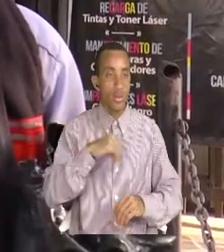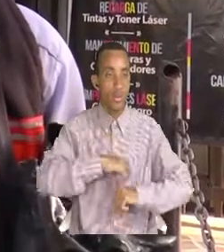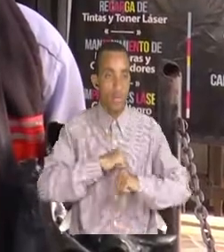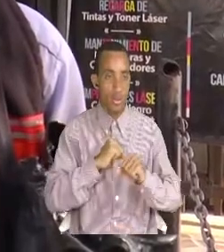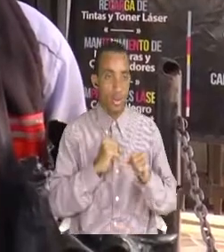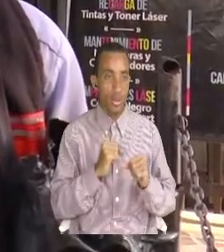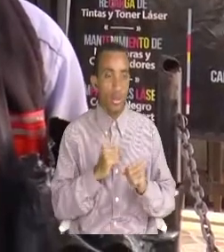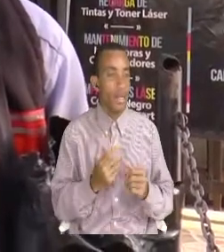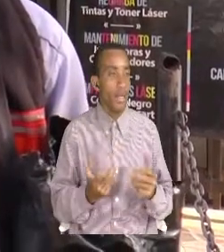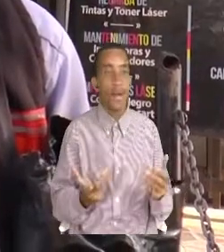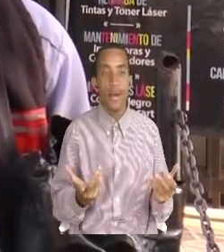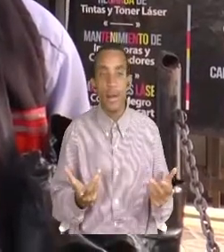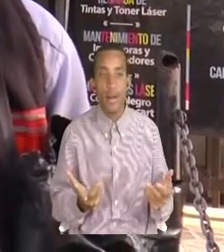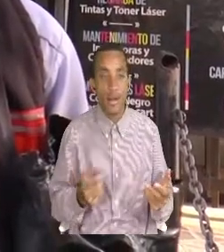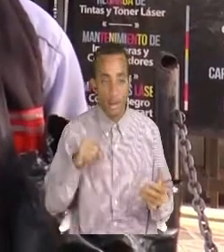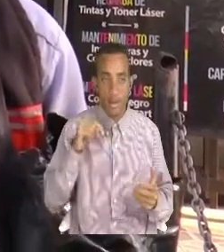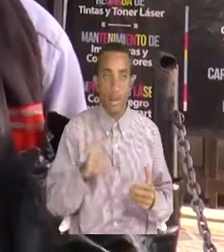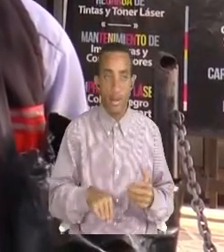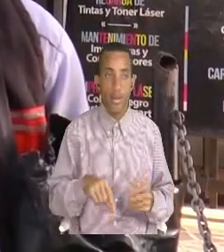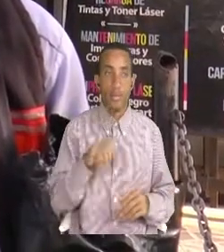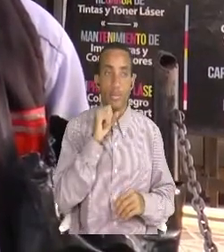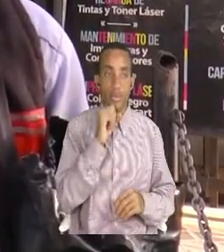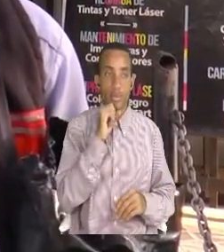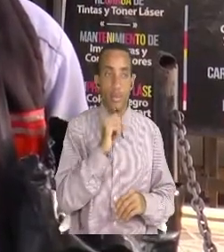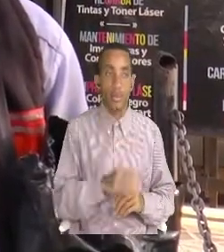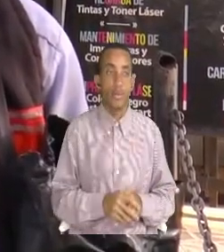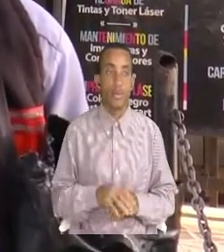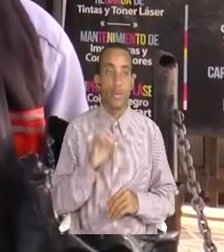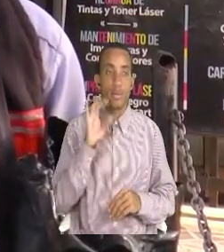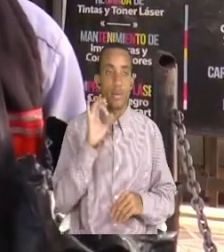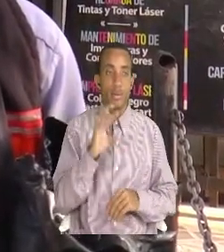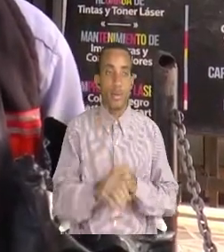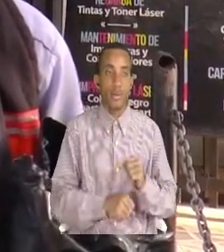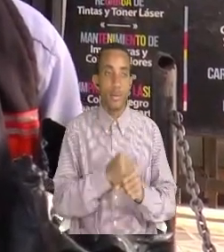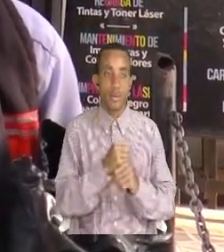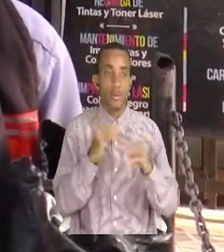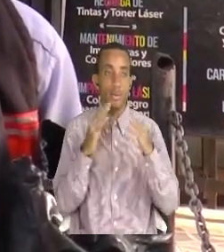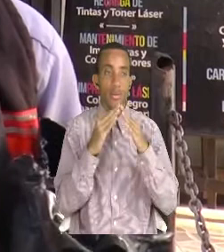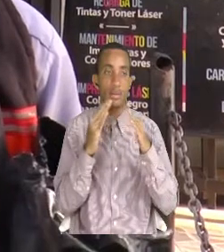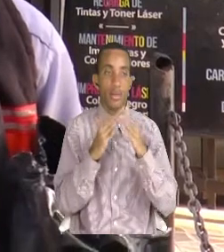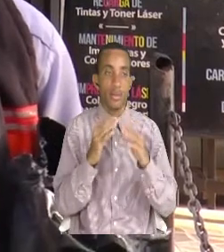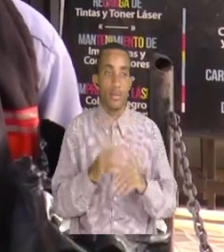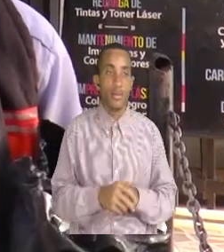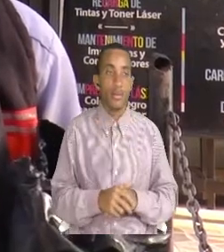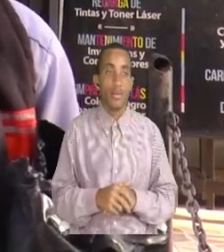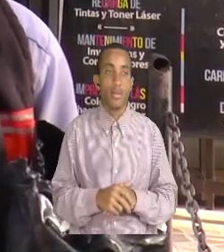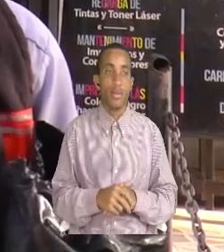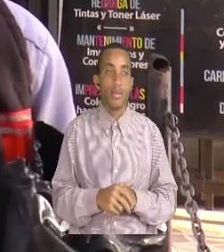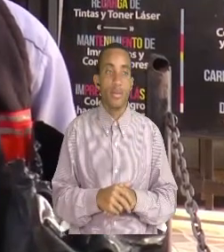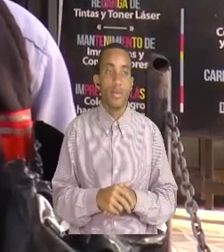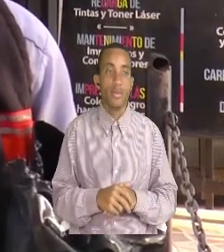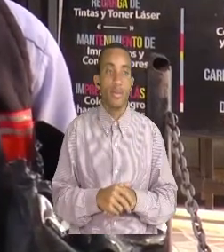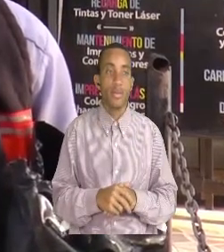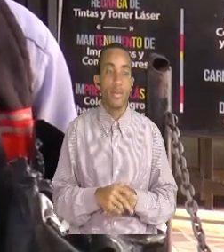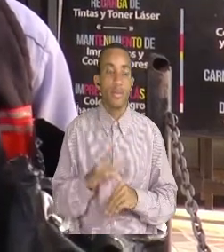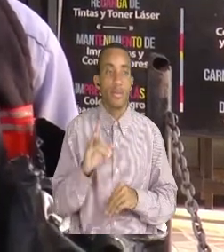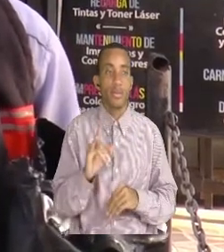y allá no conseguí lo que conseguí aquí en Barranca, en 15 años, casa. Que para mí es